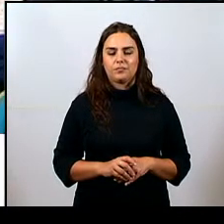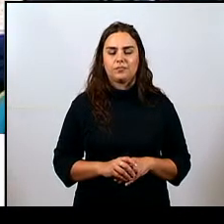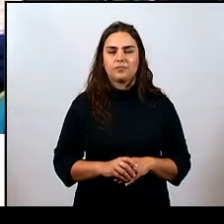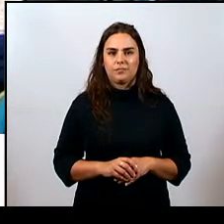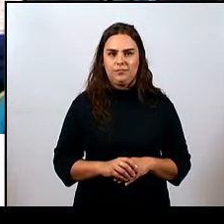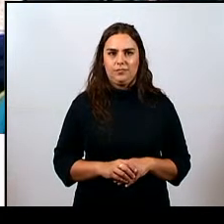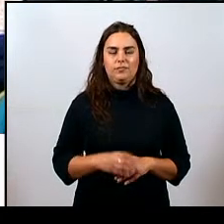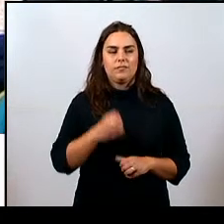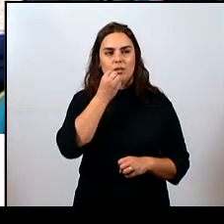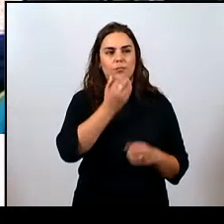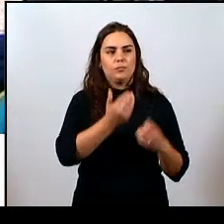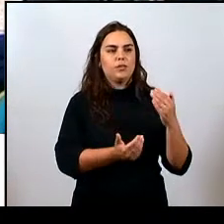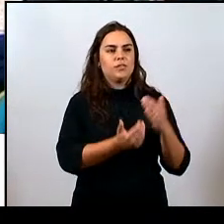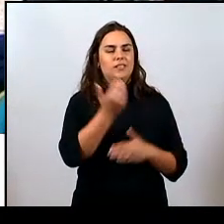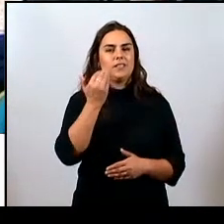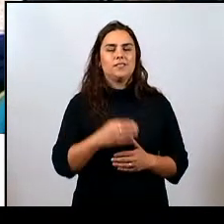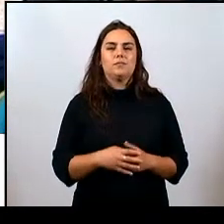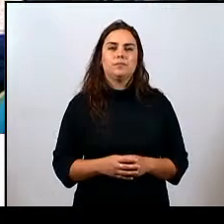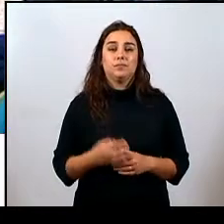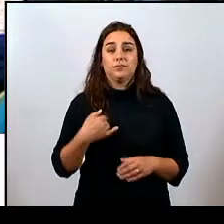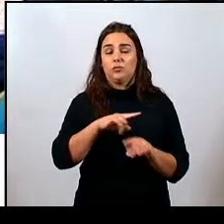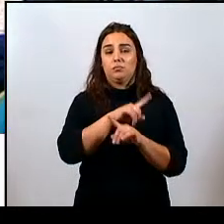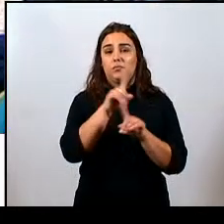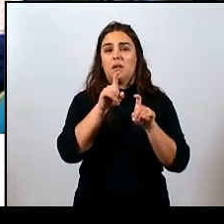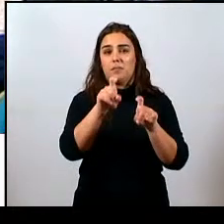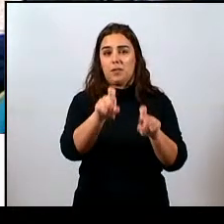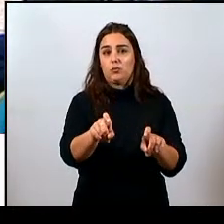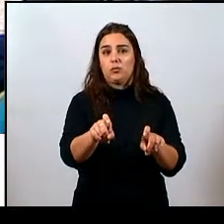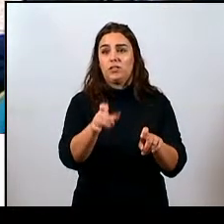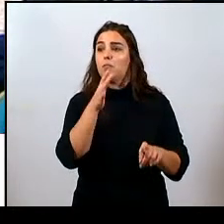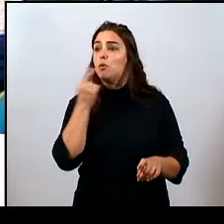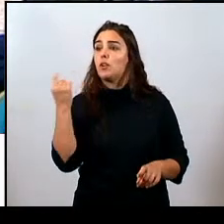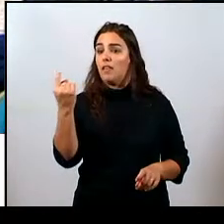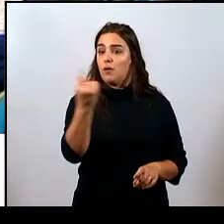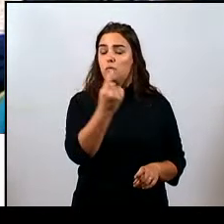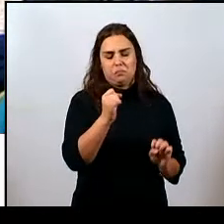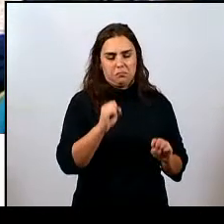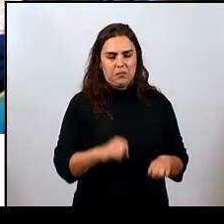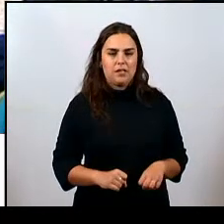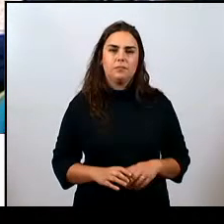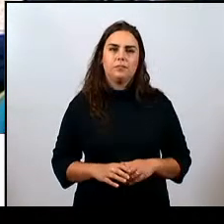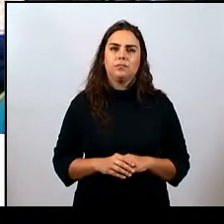Buenos días. Una pregunta por medio. Vale.